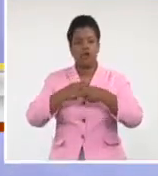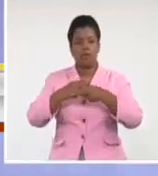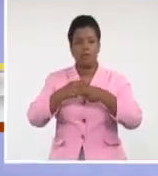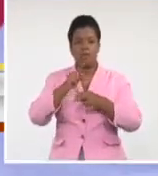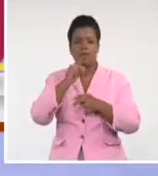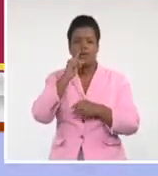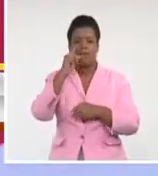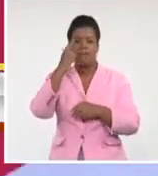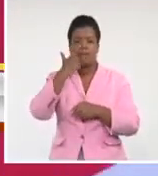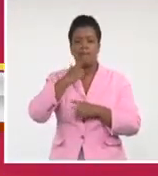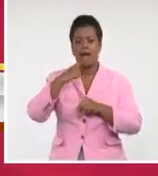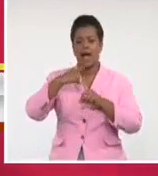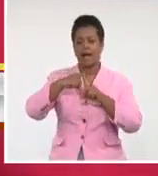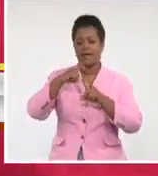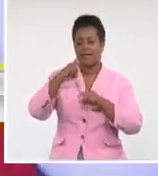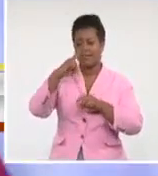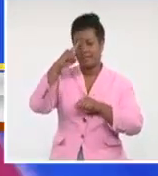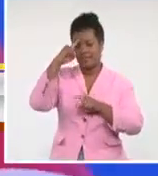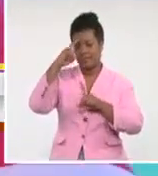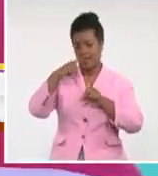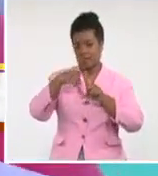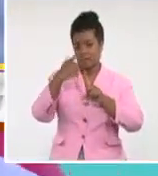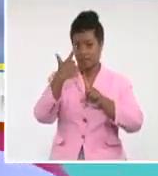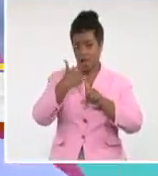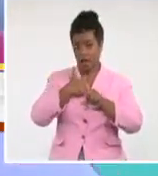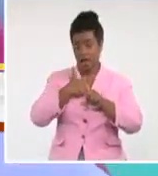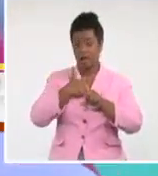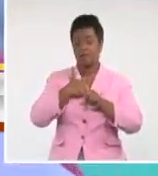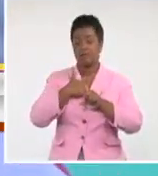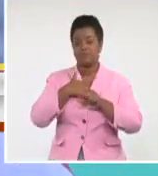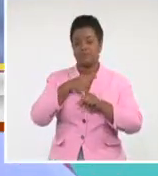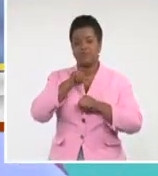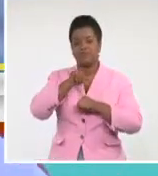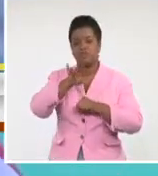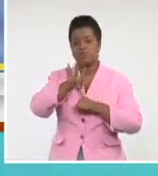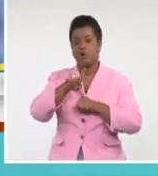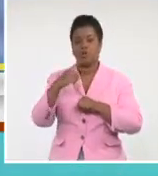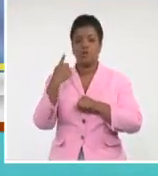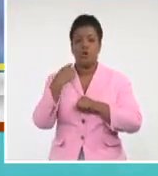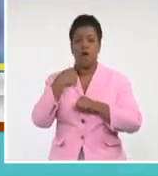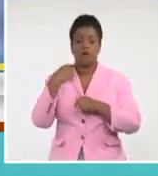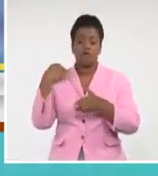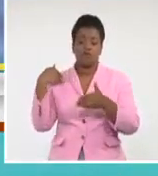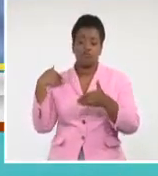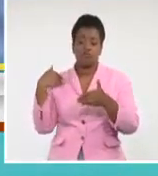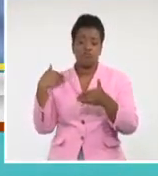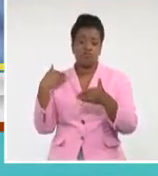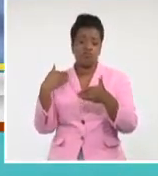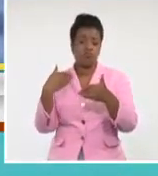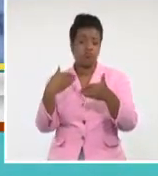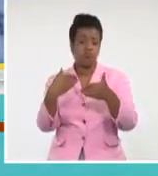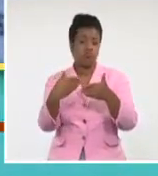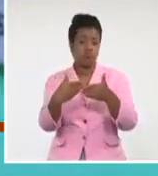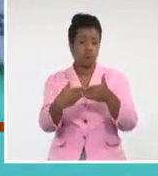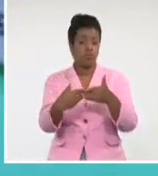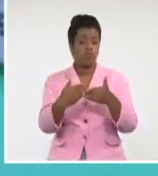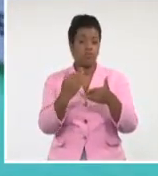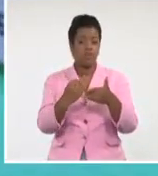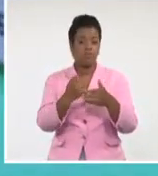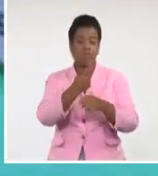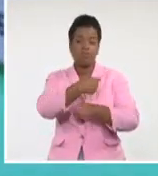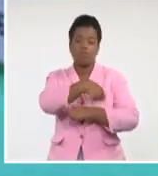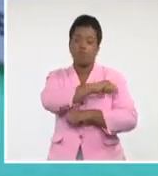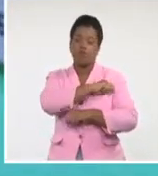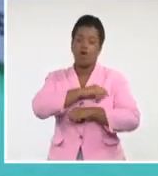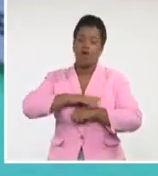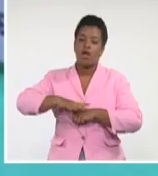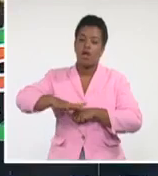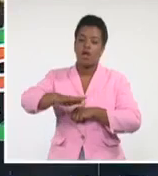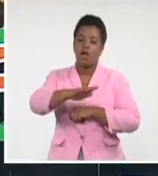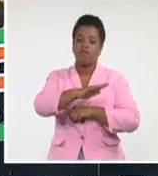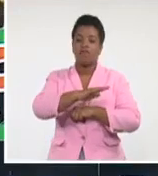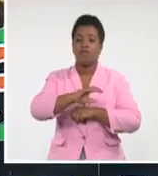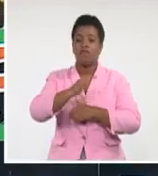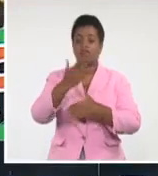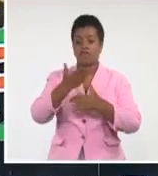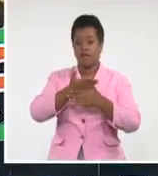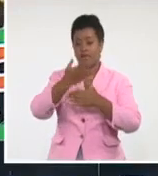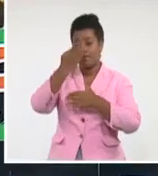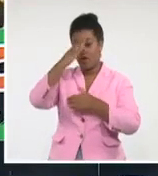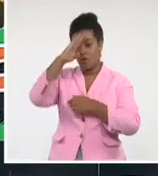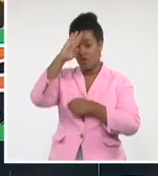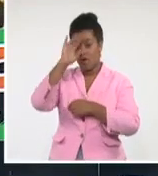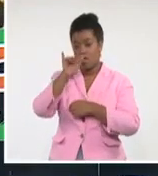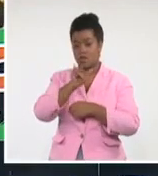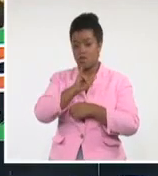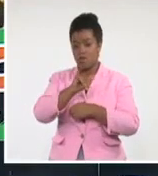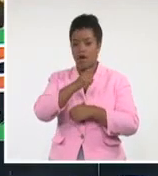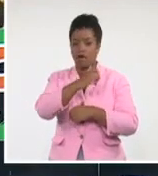64 años han transcurrido desde aquel 30 de junio infeliz para el pueblo santiaguero y el movimiento 26 de julio, cuando cegaron